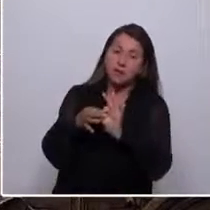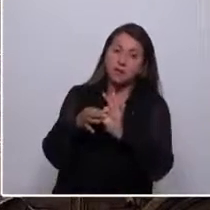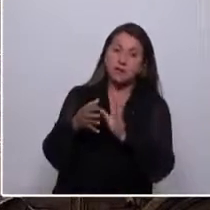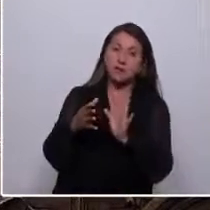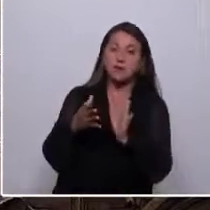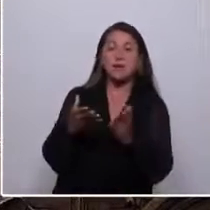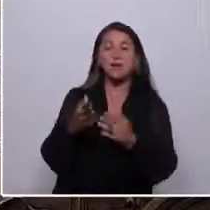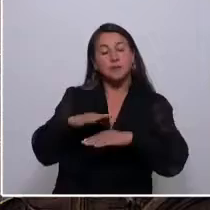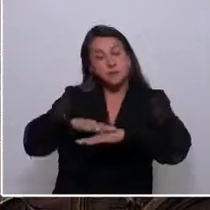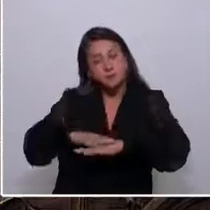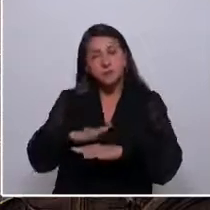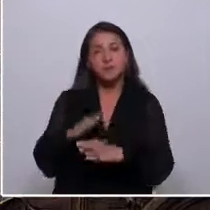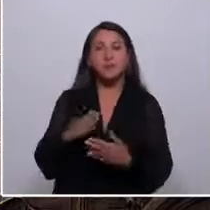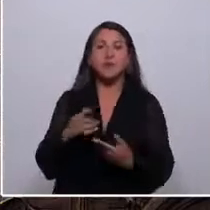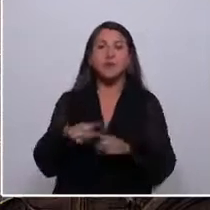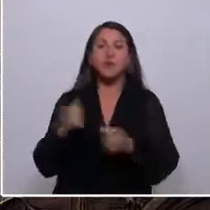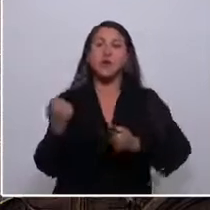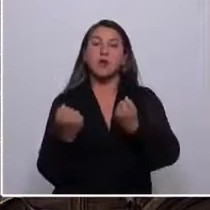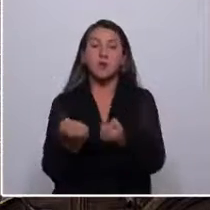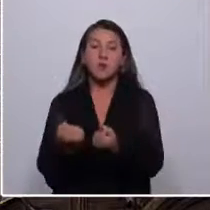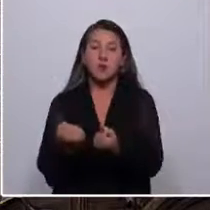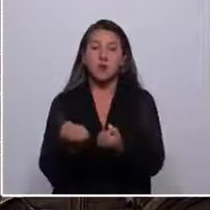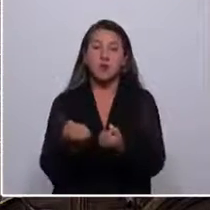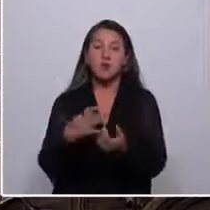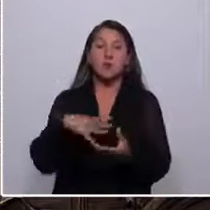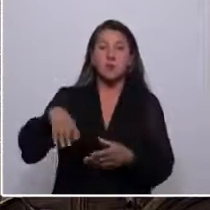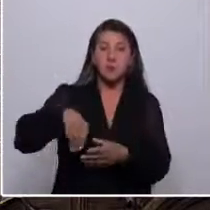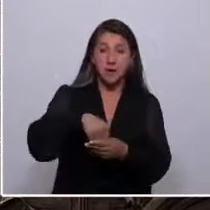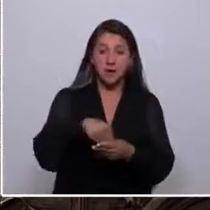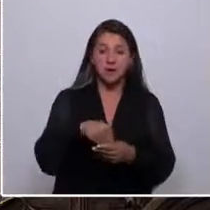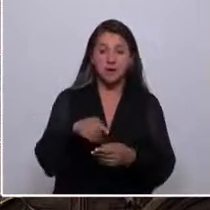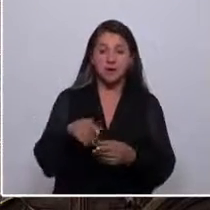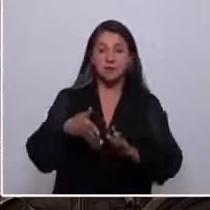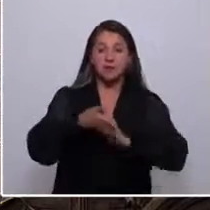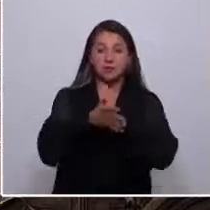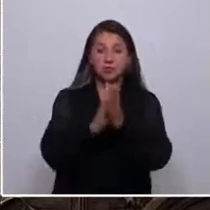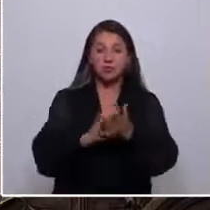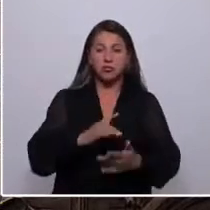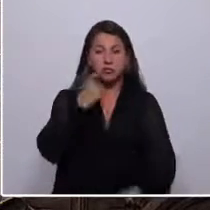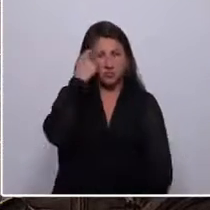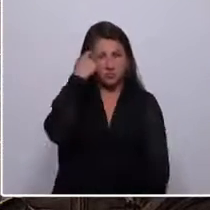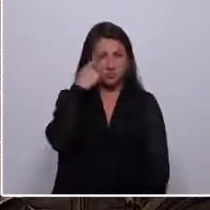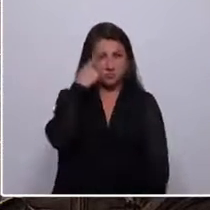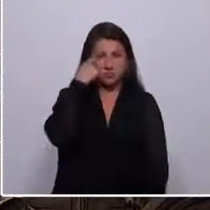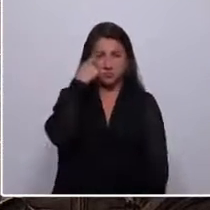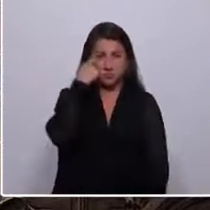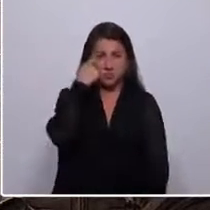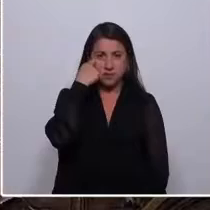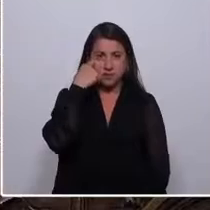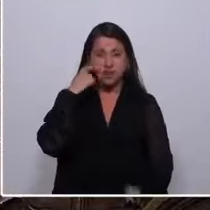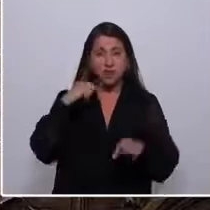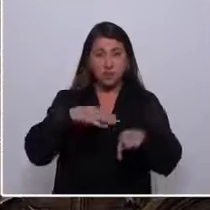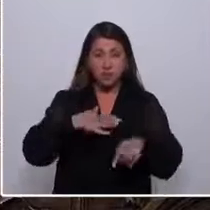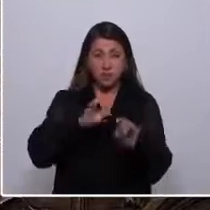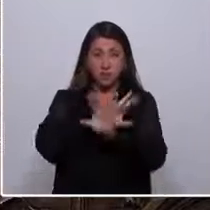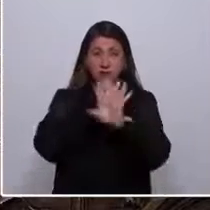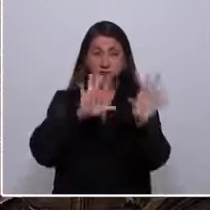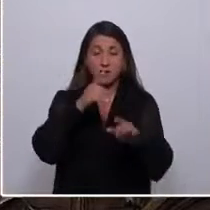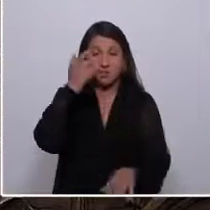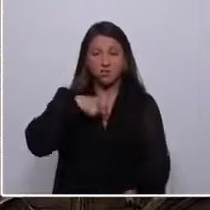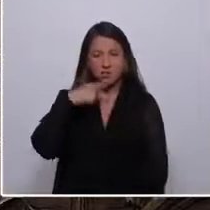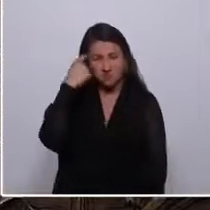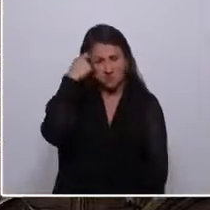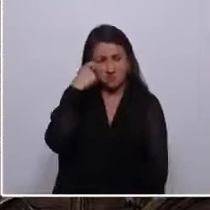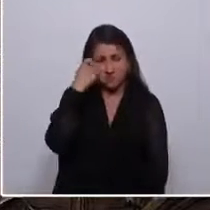pleitesía a tan gran generosidad, pues nos dejaron ser parte. De lo contrario, somos todos unos resentidos. Hoy quiero aclarar que yo no soy una